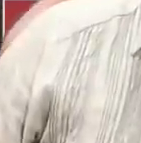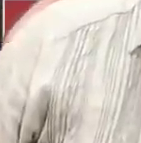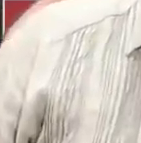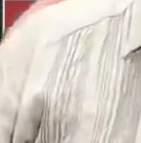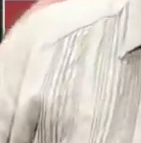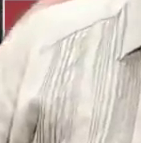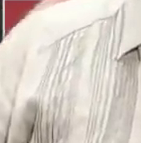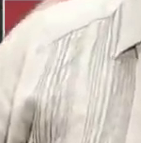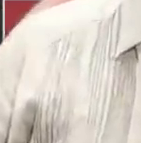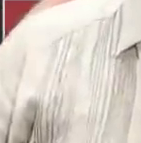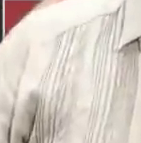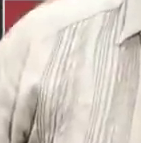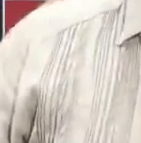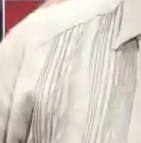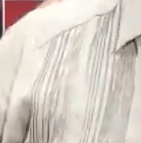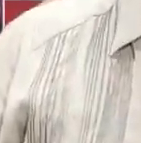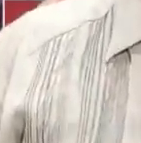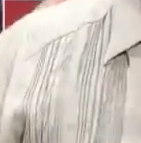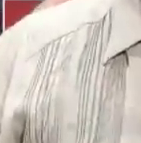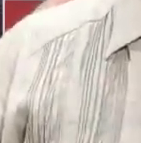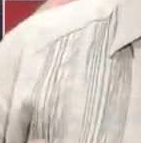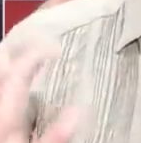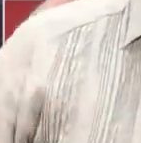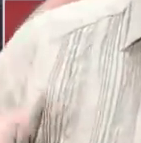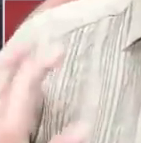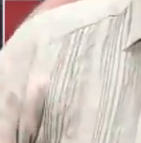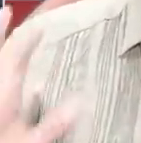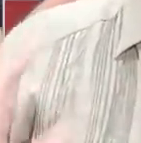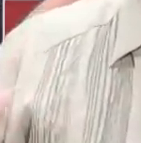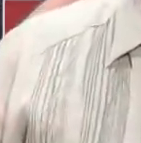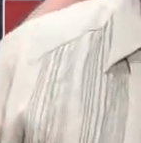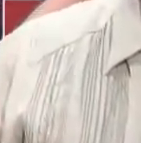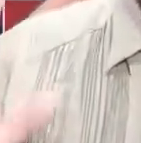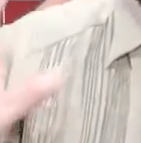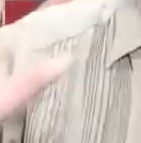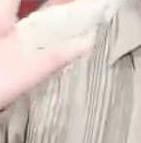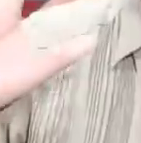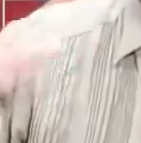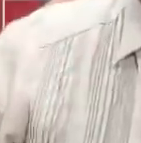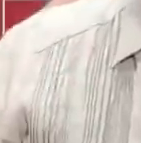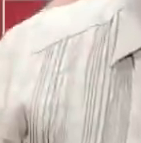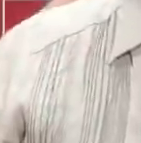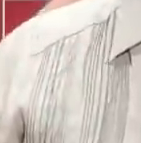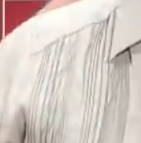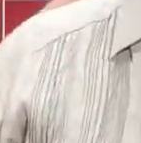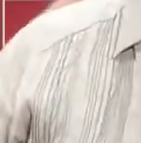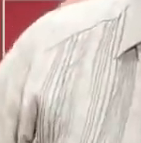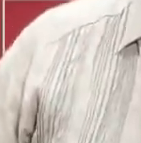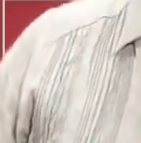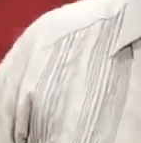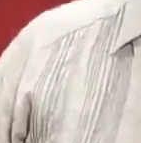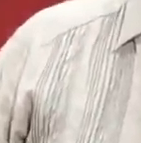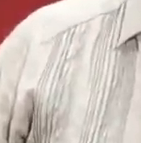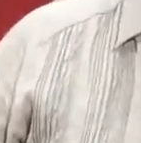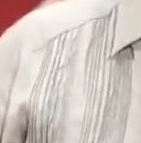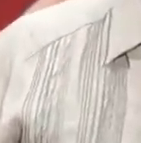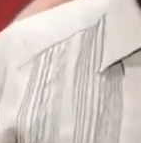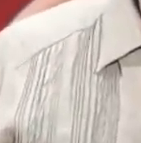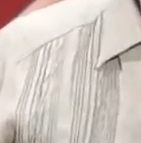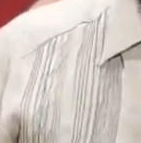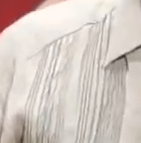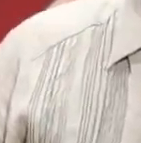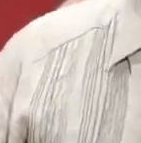presidente Andrés Manuel López Obrador boquiabiertos y con los ojos, pero así deslumbrando a